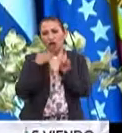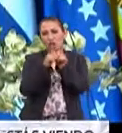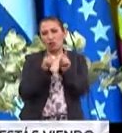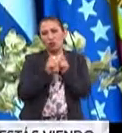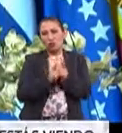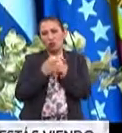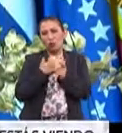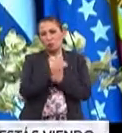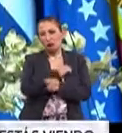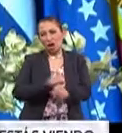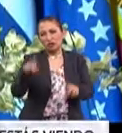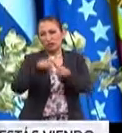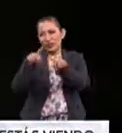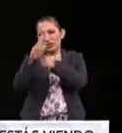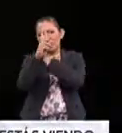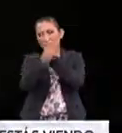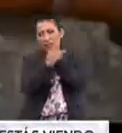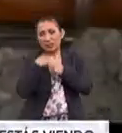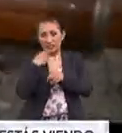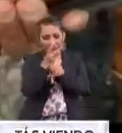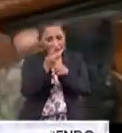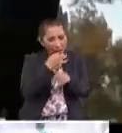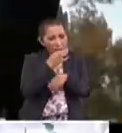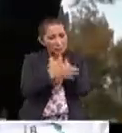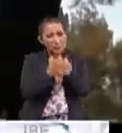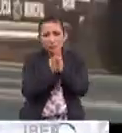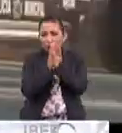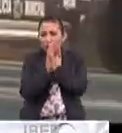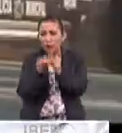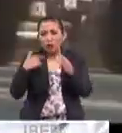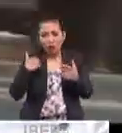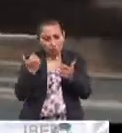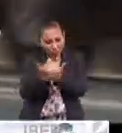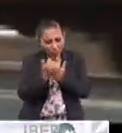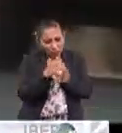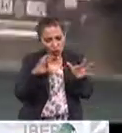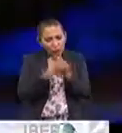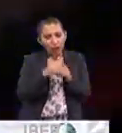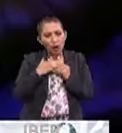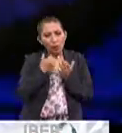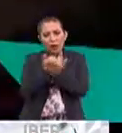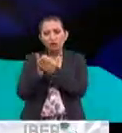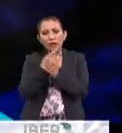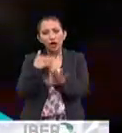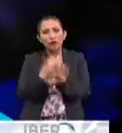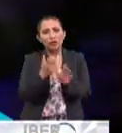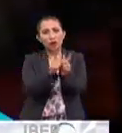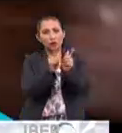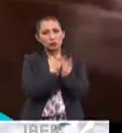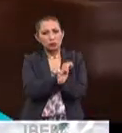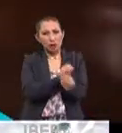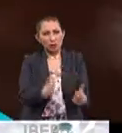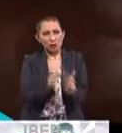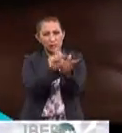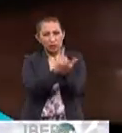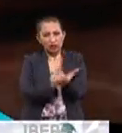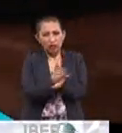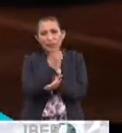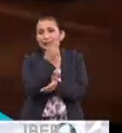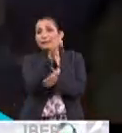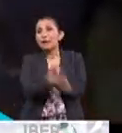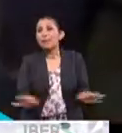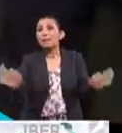delincuencia transnacional. Ahí llamó a la comunidad internacional a cerrar filas en la cooperación contra el crimen organizado.